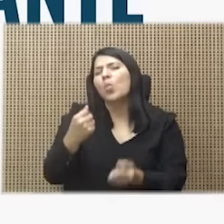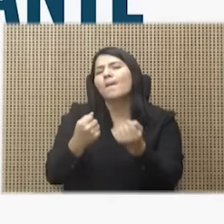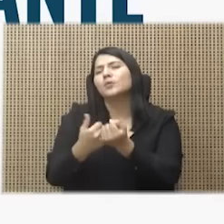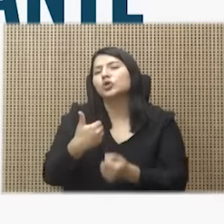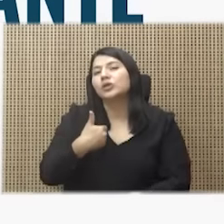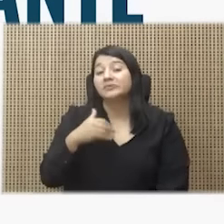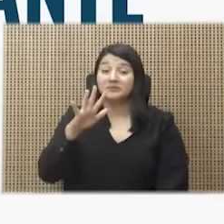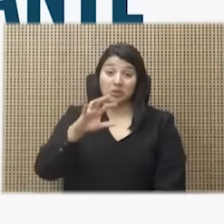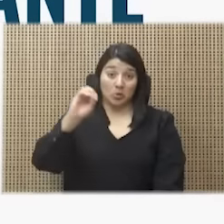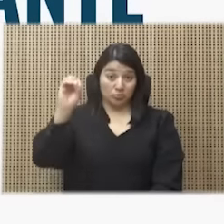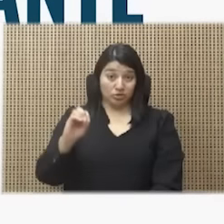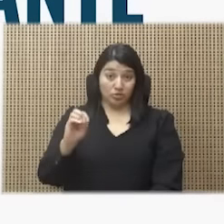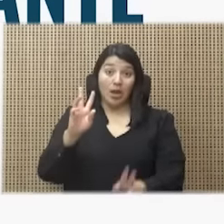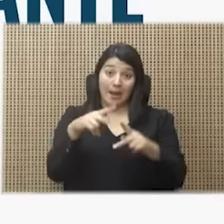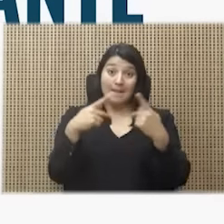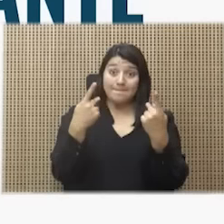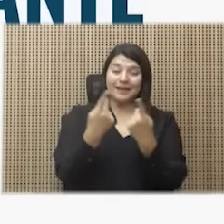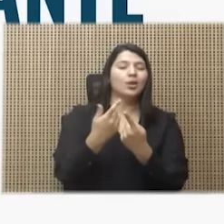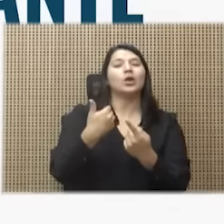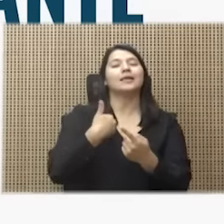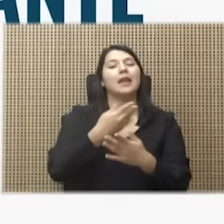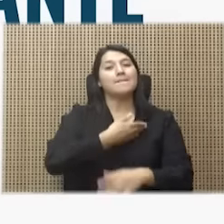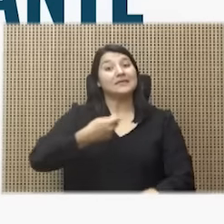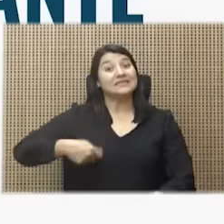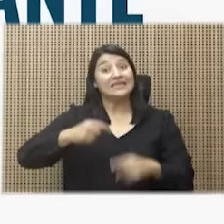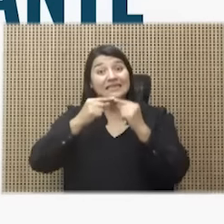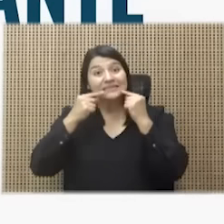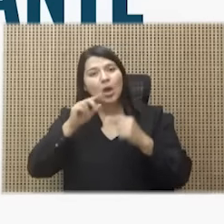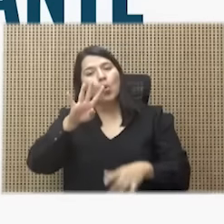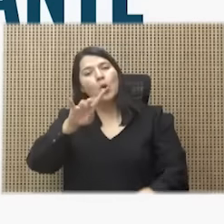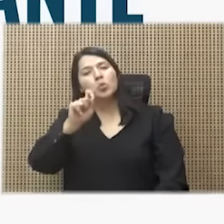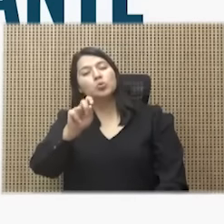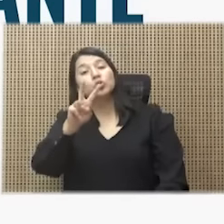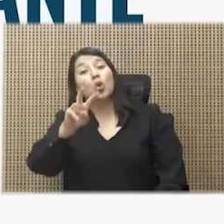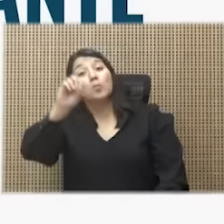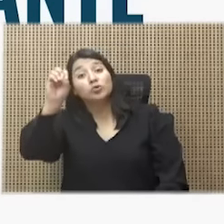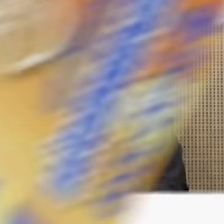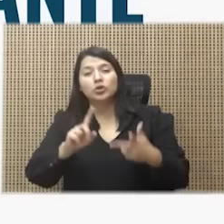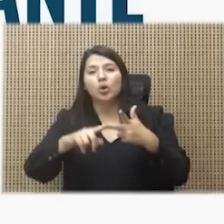del presidente Chávez, 4.2%. El PUSC,